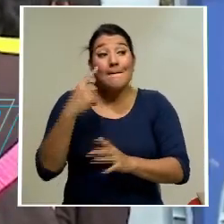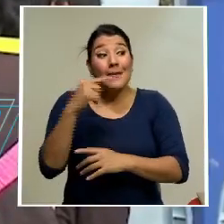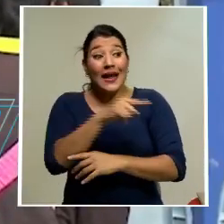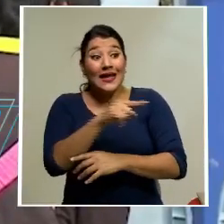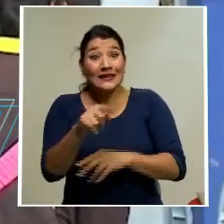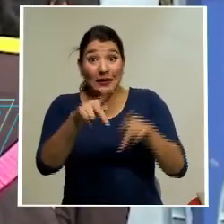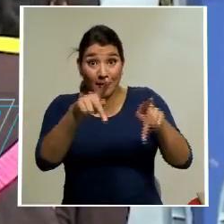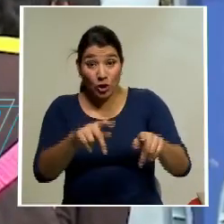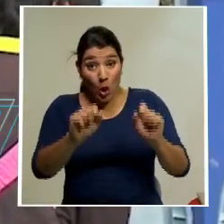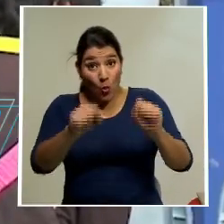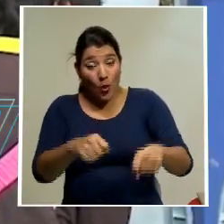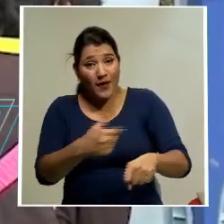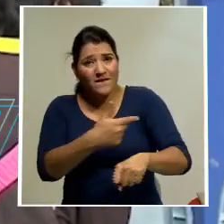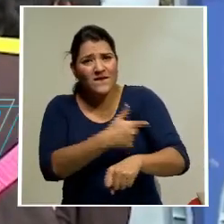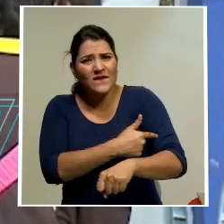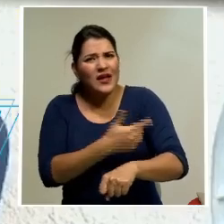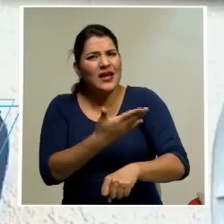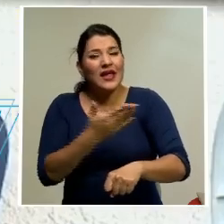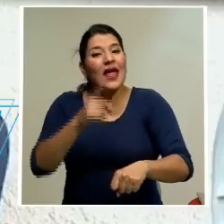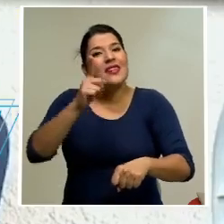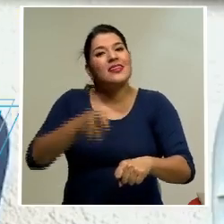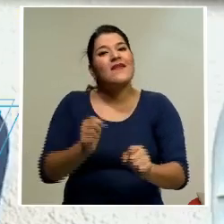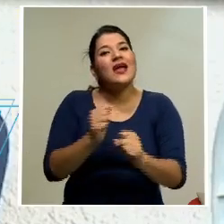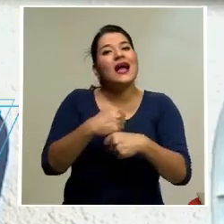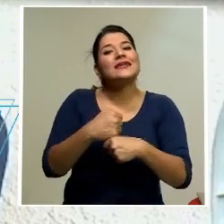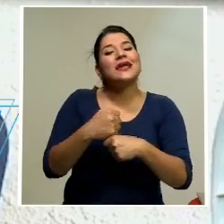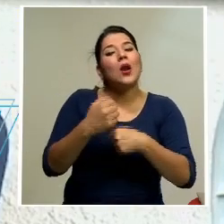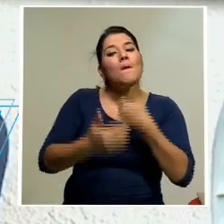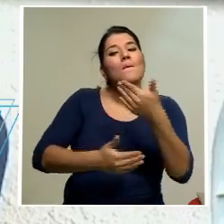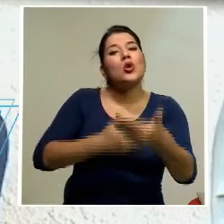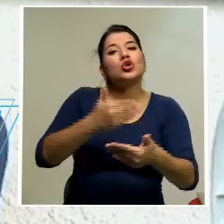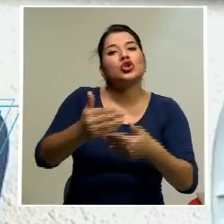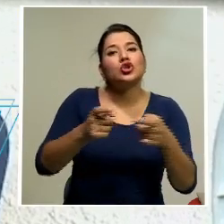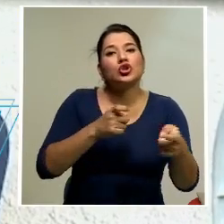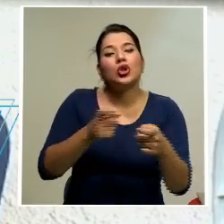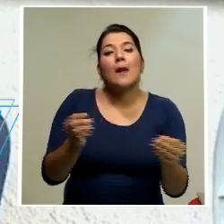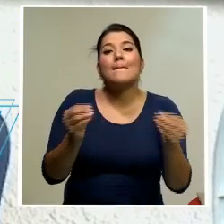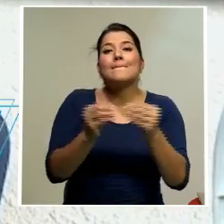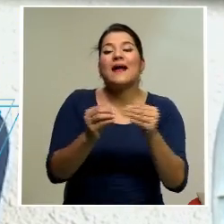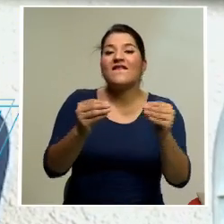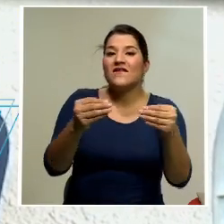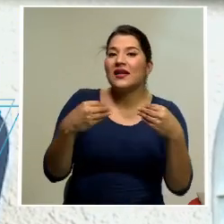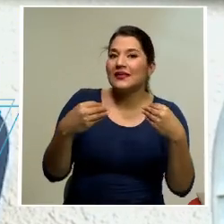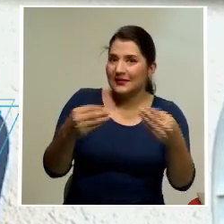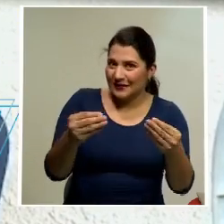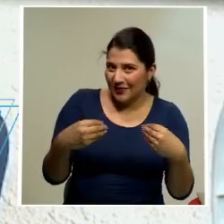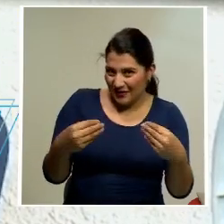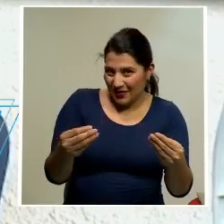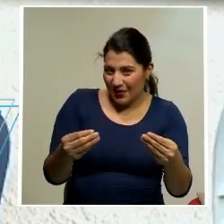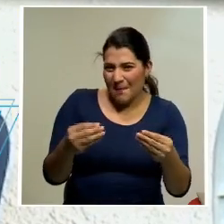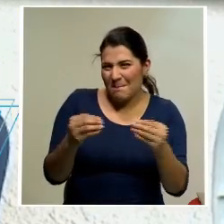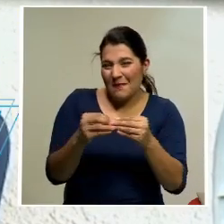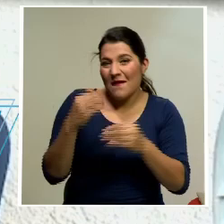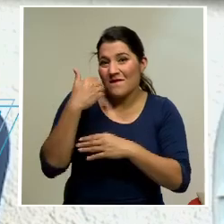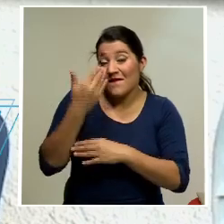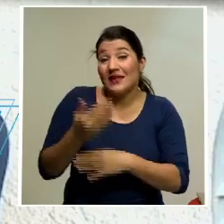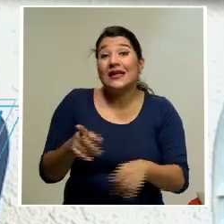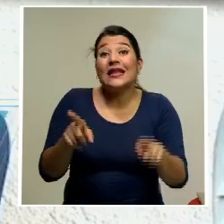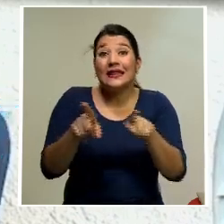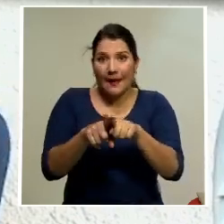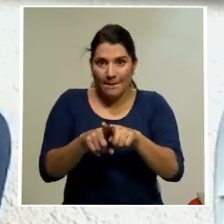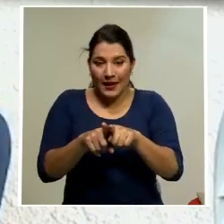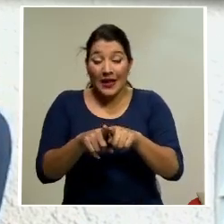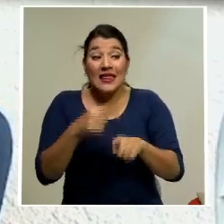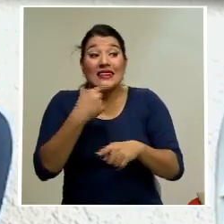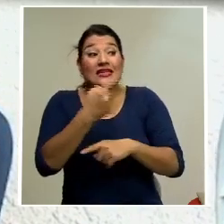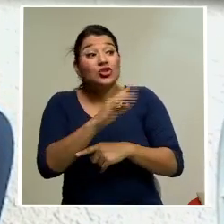sea posible, se debe flexibilizar los trámites administrativos en los vacunatorios. Además, hay que asegurarles que su información personal